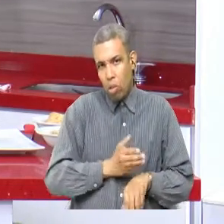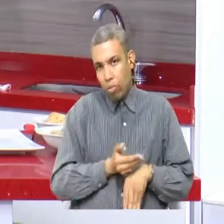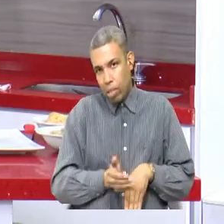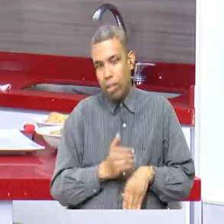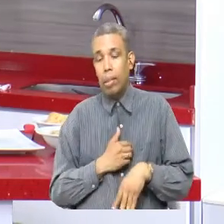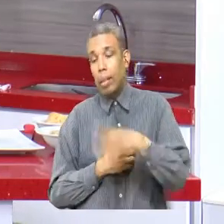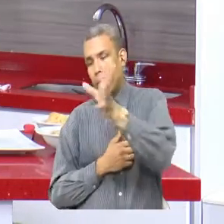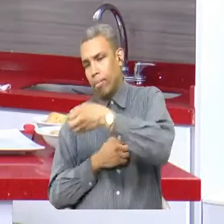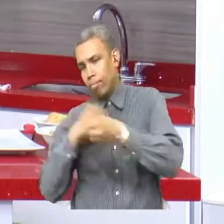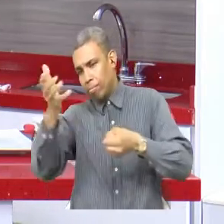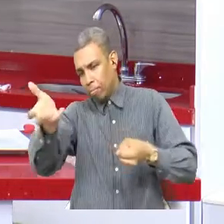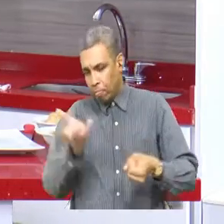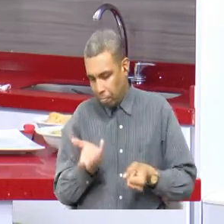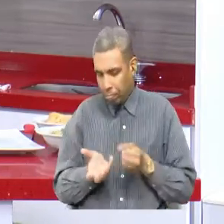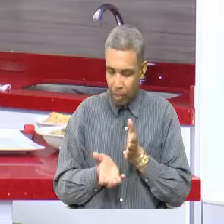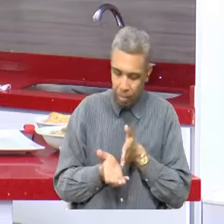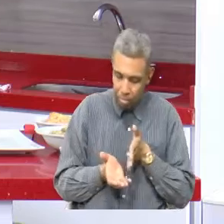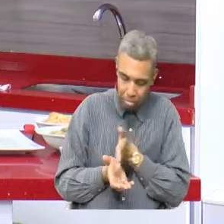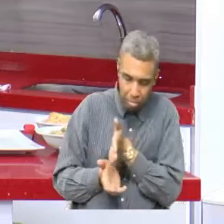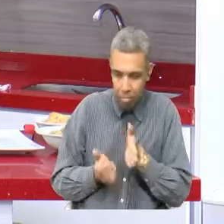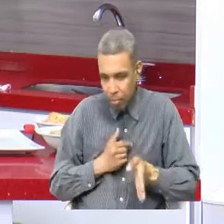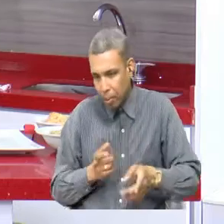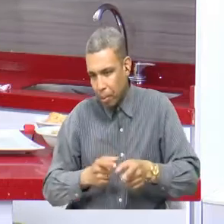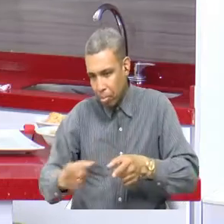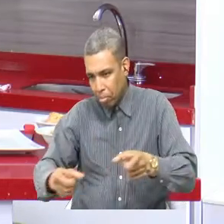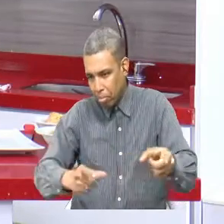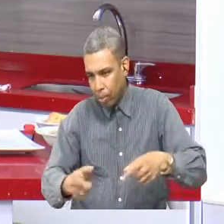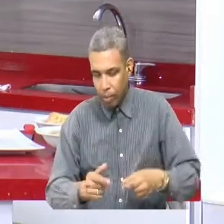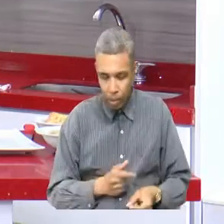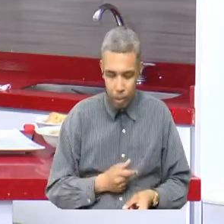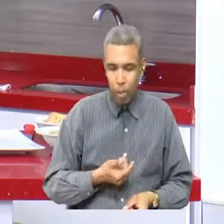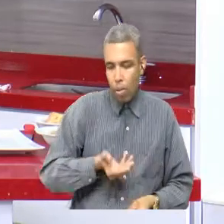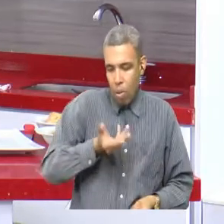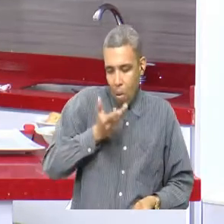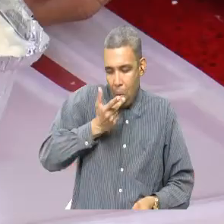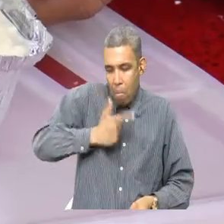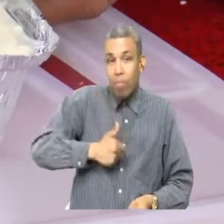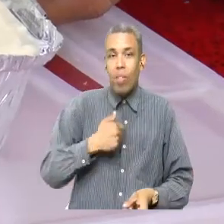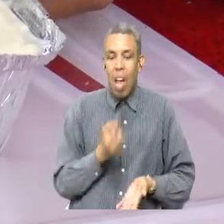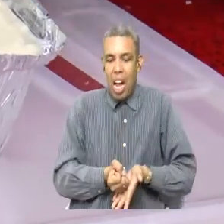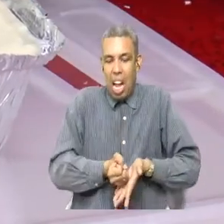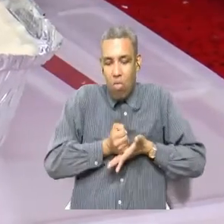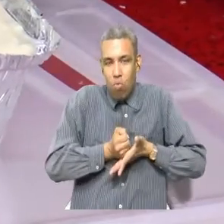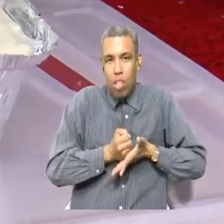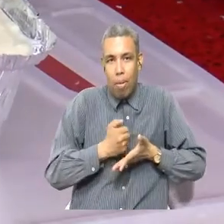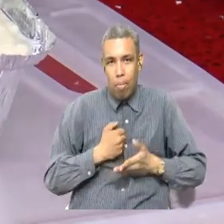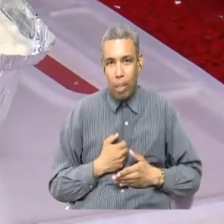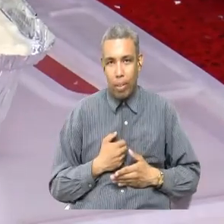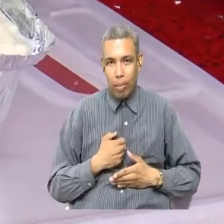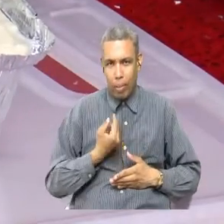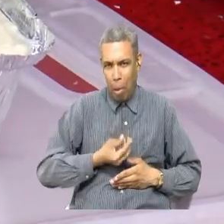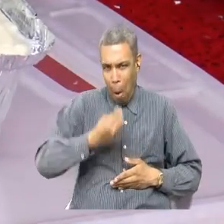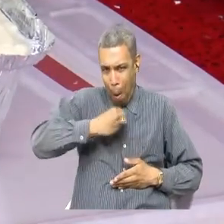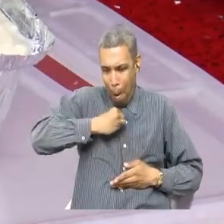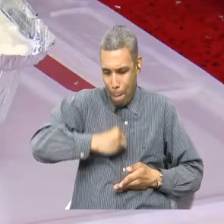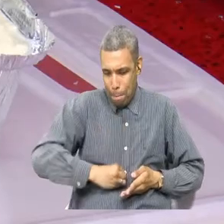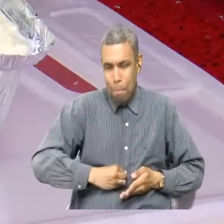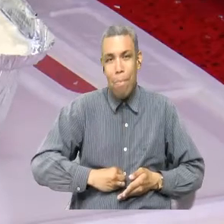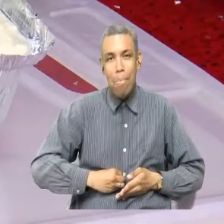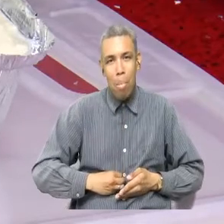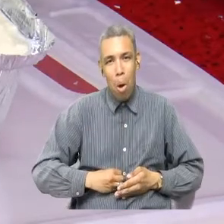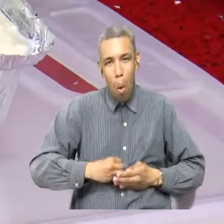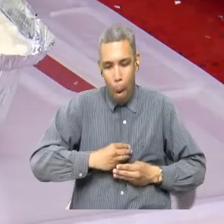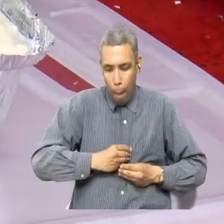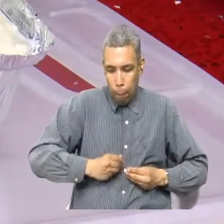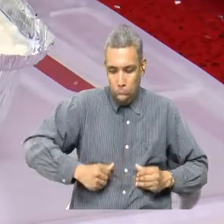está chef refrigeradito. ¿Cuánto tiempo tiene que pasar para que el postre se mantenga y quede de esta forma? Después de que se prepara, lo metemos a refrigeración y